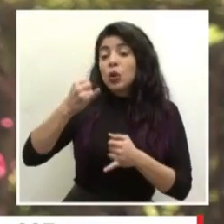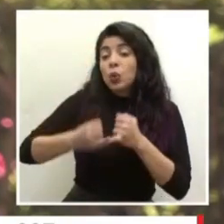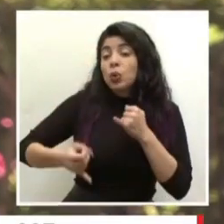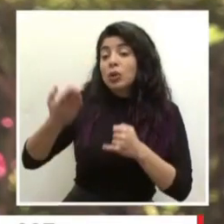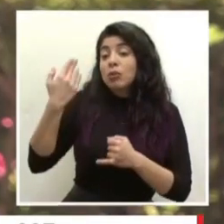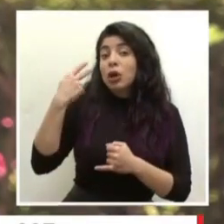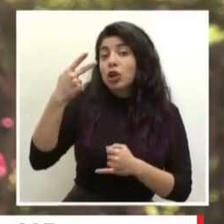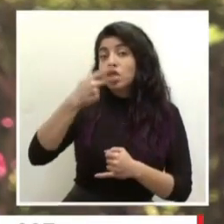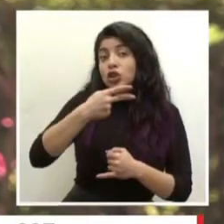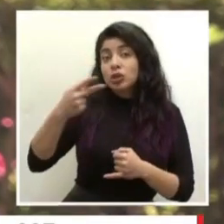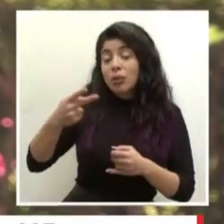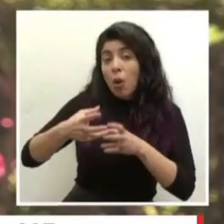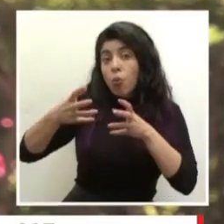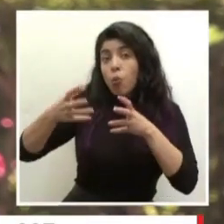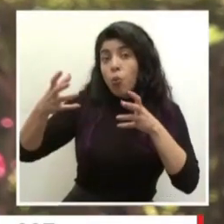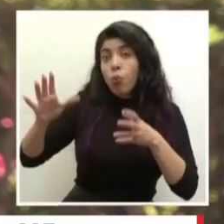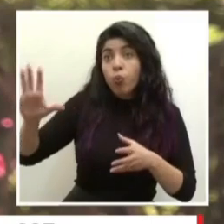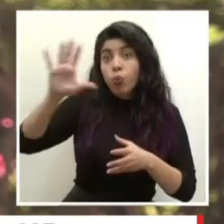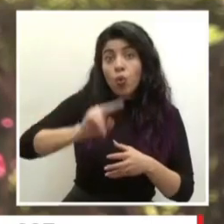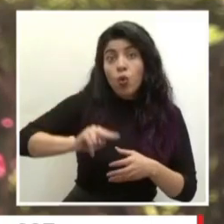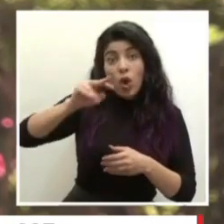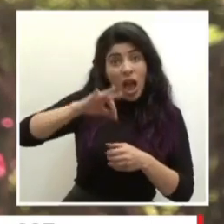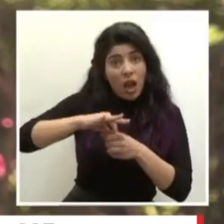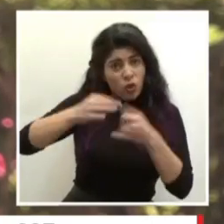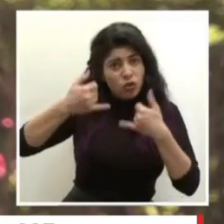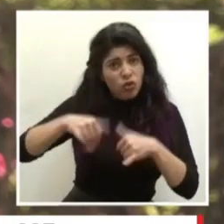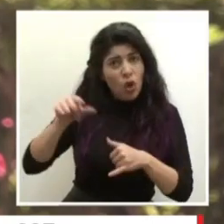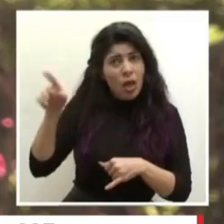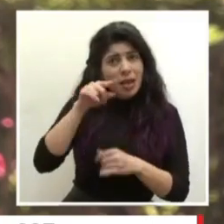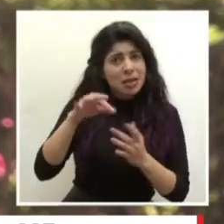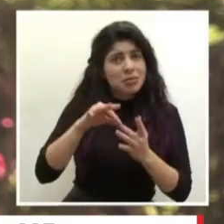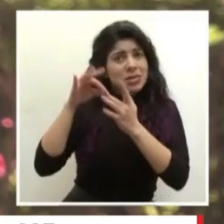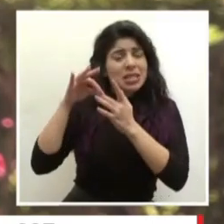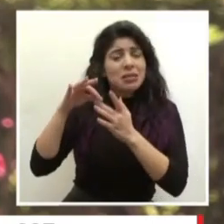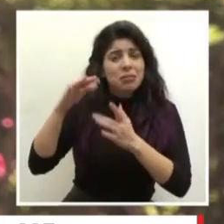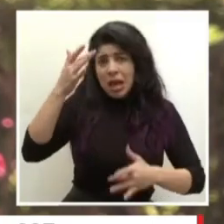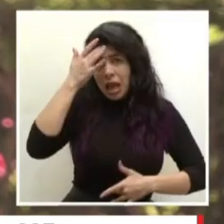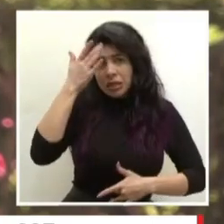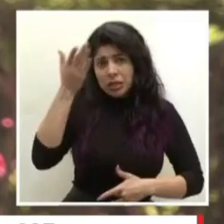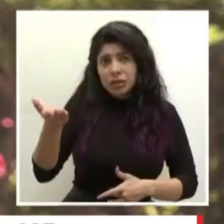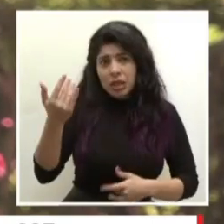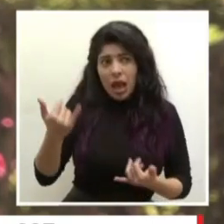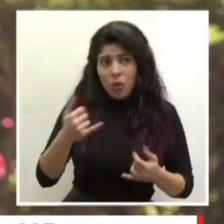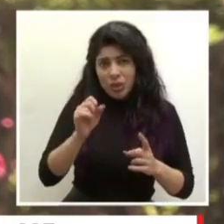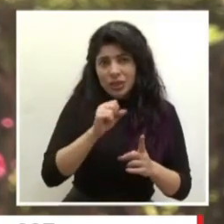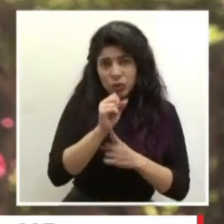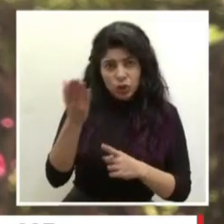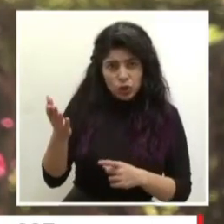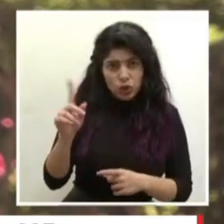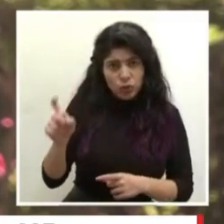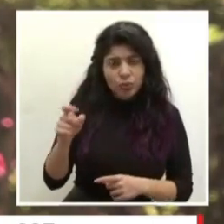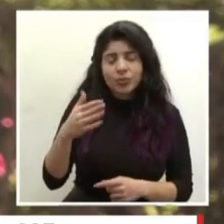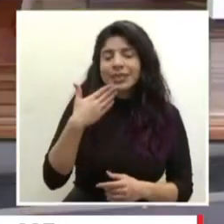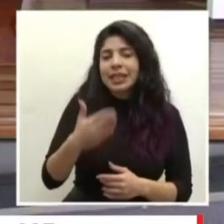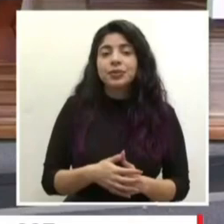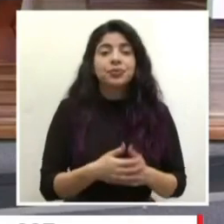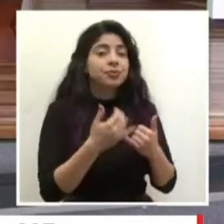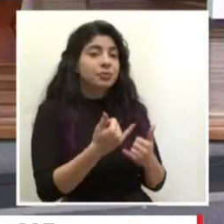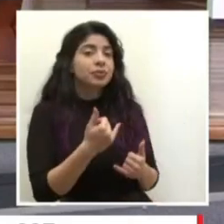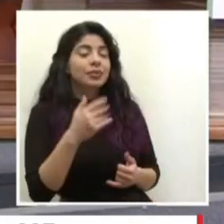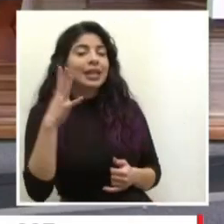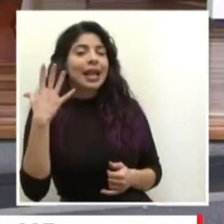semanas que fueron creciendo los casos en la zona norte, el sector agro sigue siendo uno de los principales focos de contagio en la situación en la que estamos. Muchas gracias. Escuchamos a